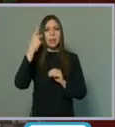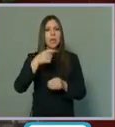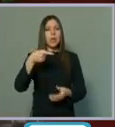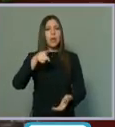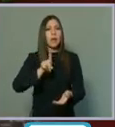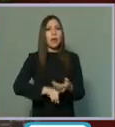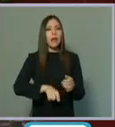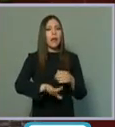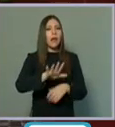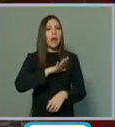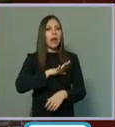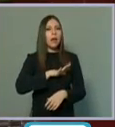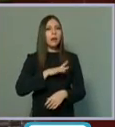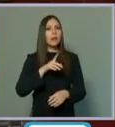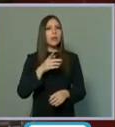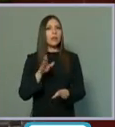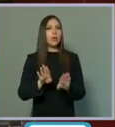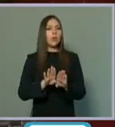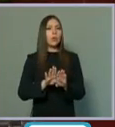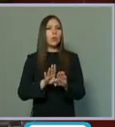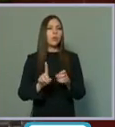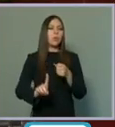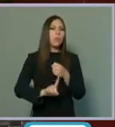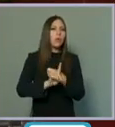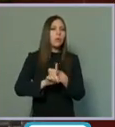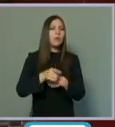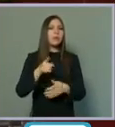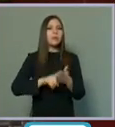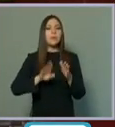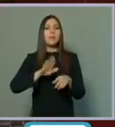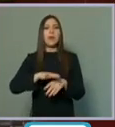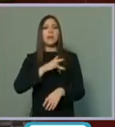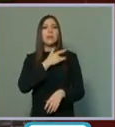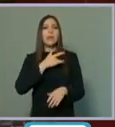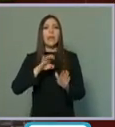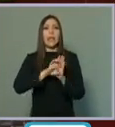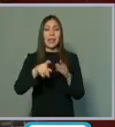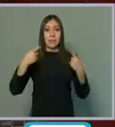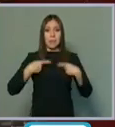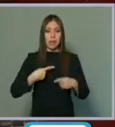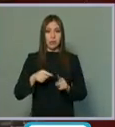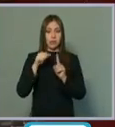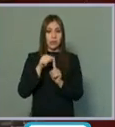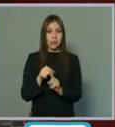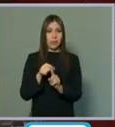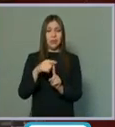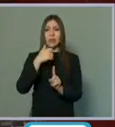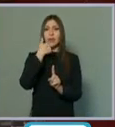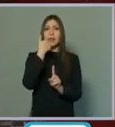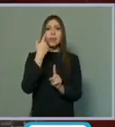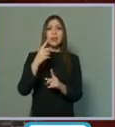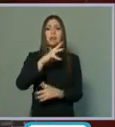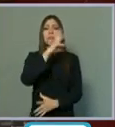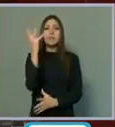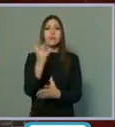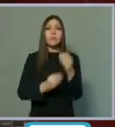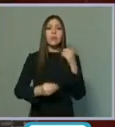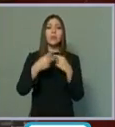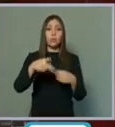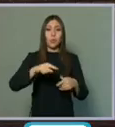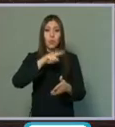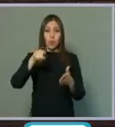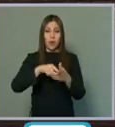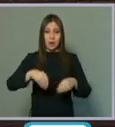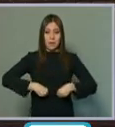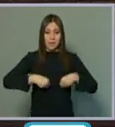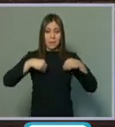lo hacen más sensible, ¿no? O sea, él viene huyendo de una situación de guerra o de una situación de persecución y tuvo que dejar su lugar de origen